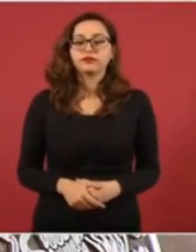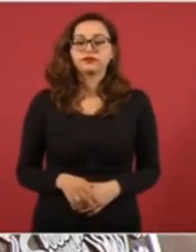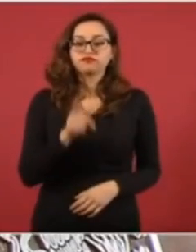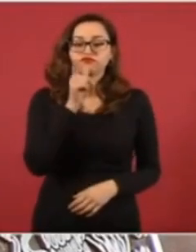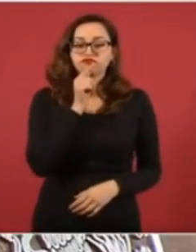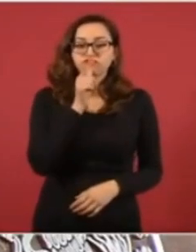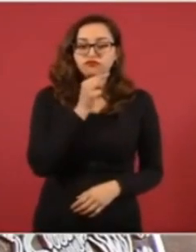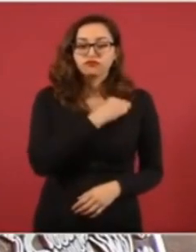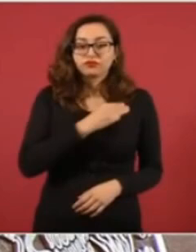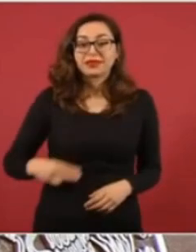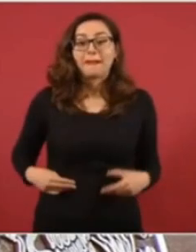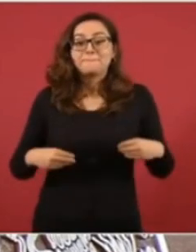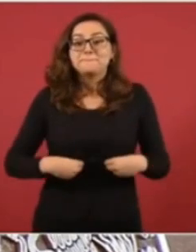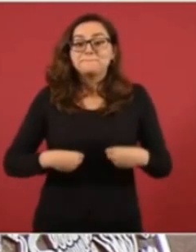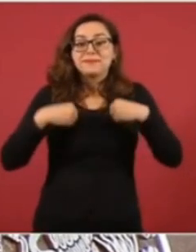municipal vive ahí